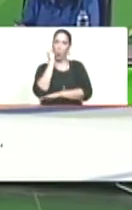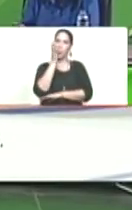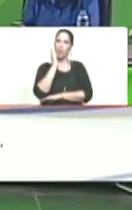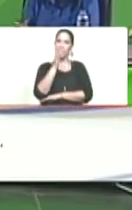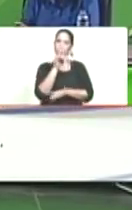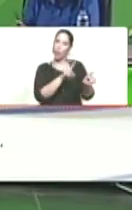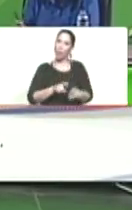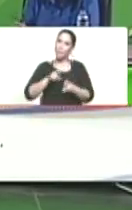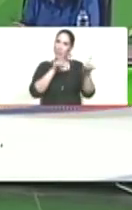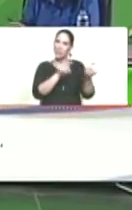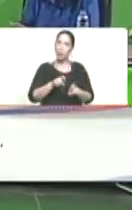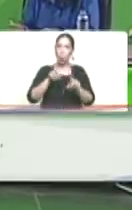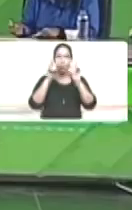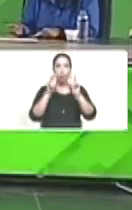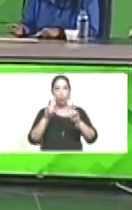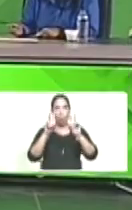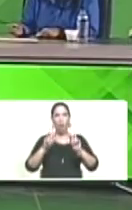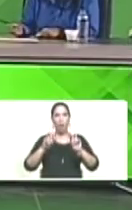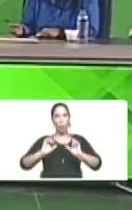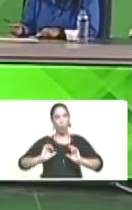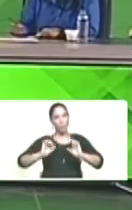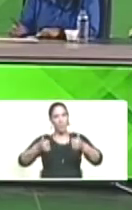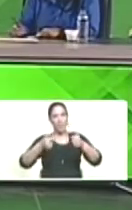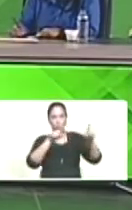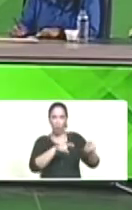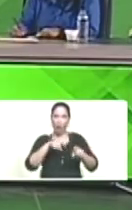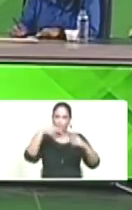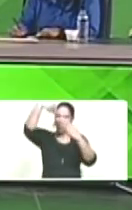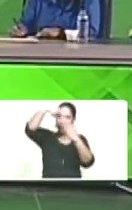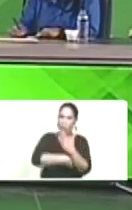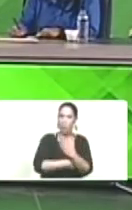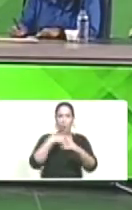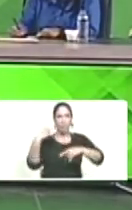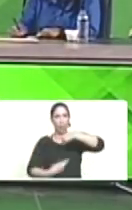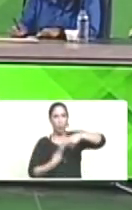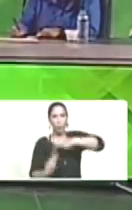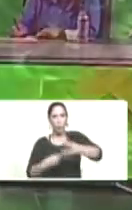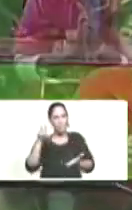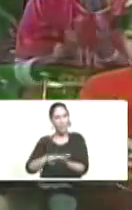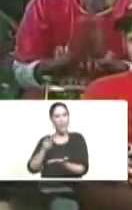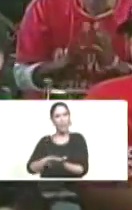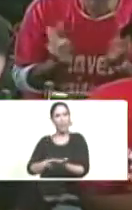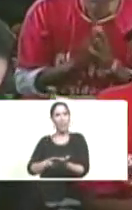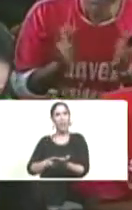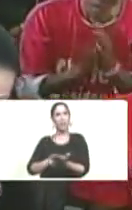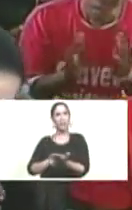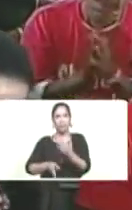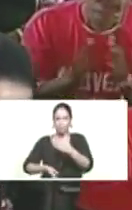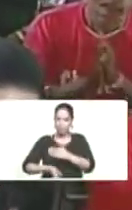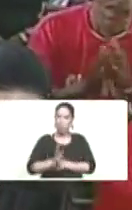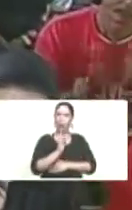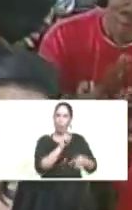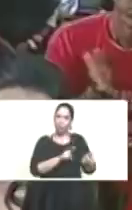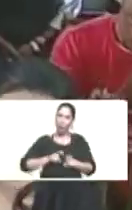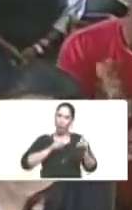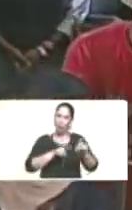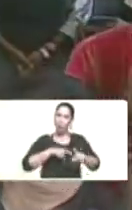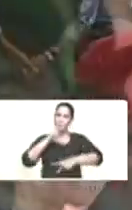para un nuevo comienzo en el campo, para profundizar una revolución verdadera de carácter agrario productiva,